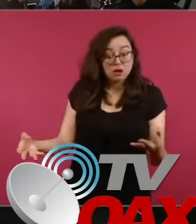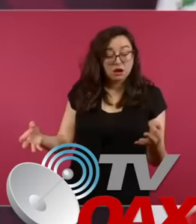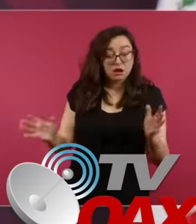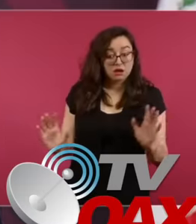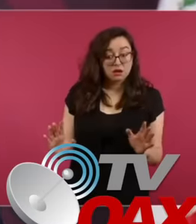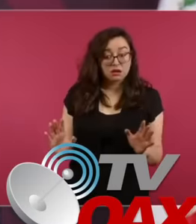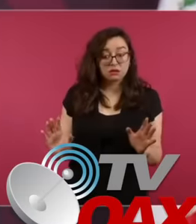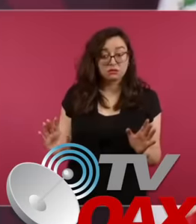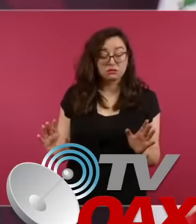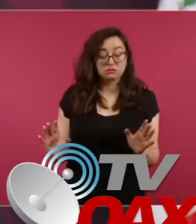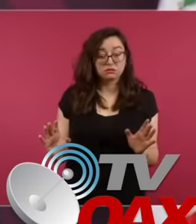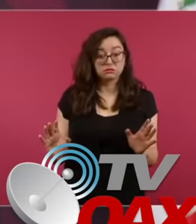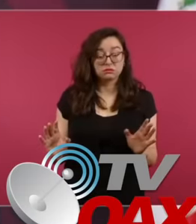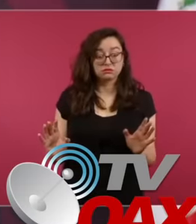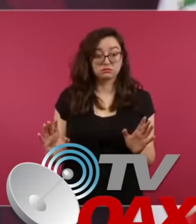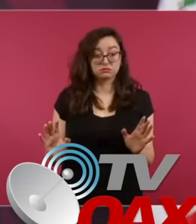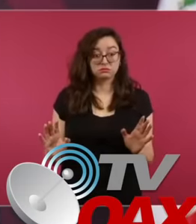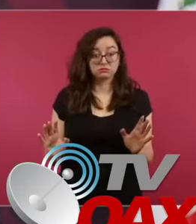el terreno,